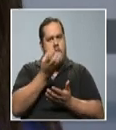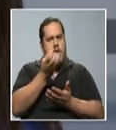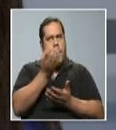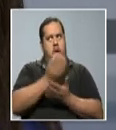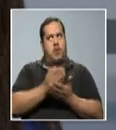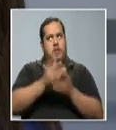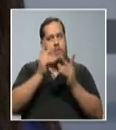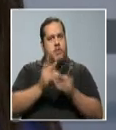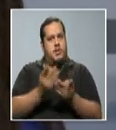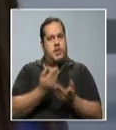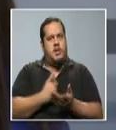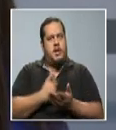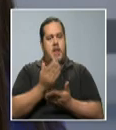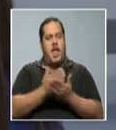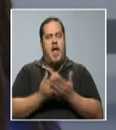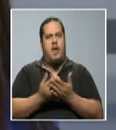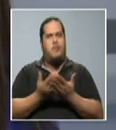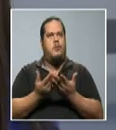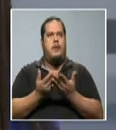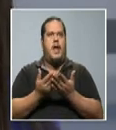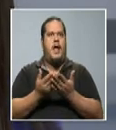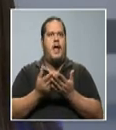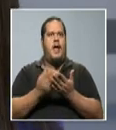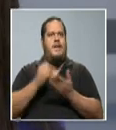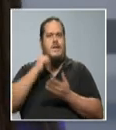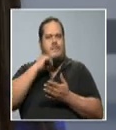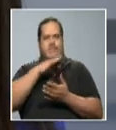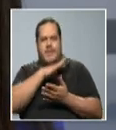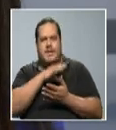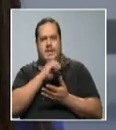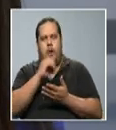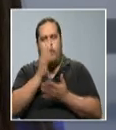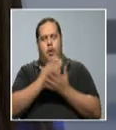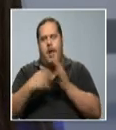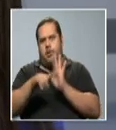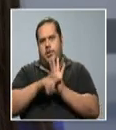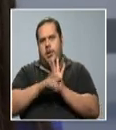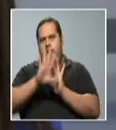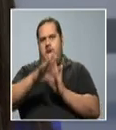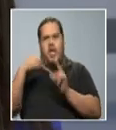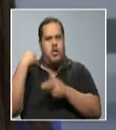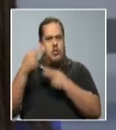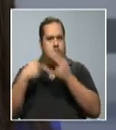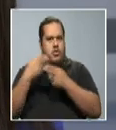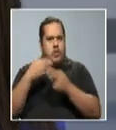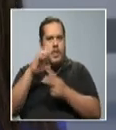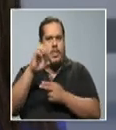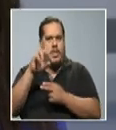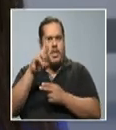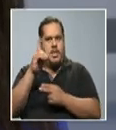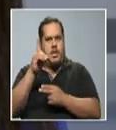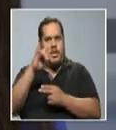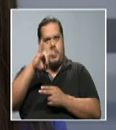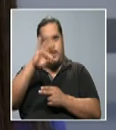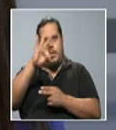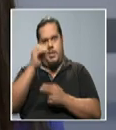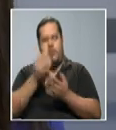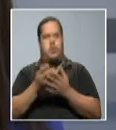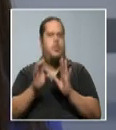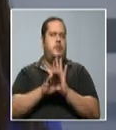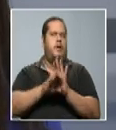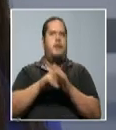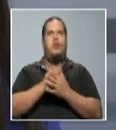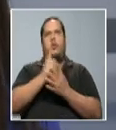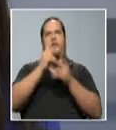personas han tenido alguna mancha o algún aspecto negativo en su historial crediticio, ya sea por, no sé, por ejemplo, una